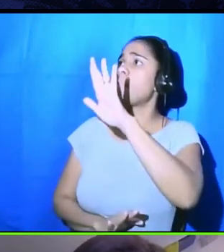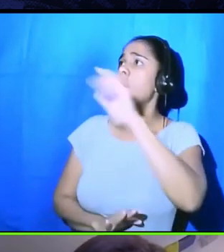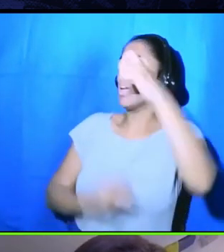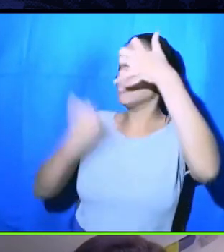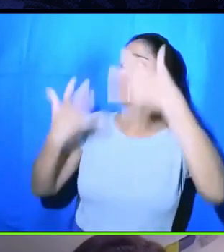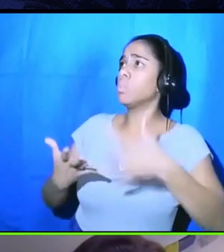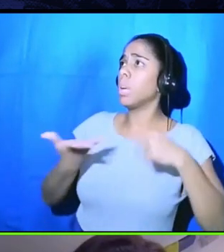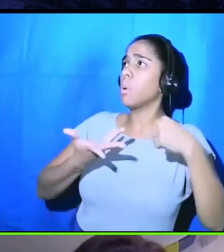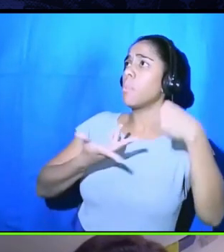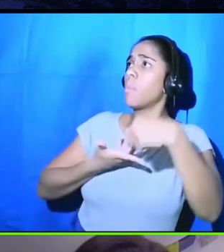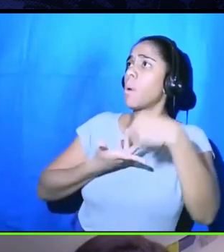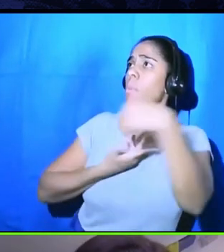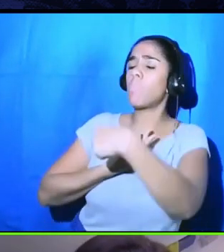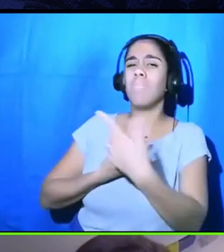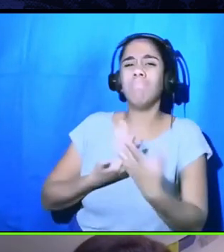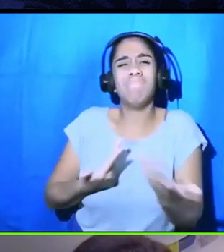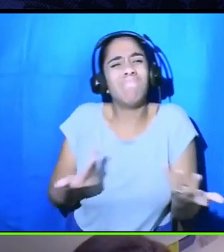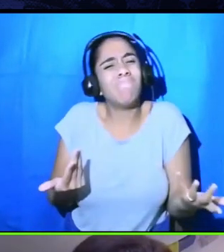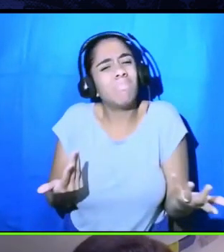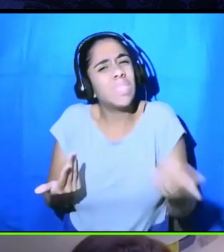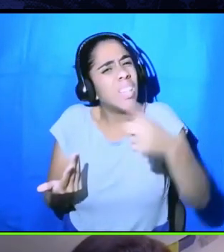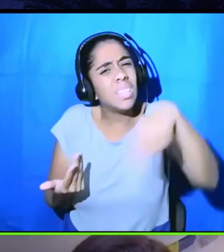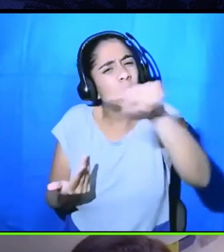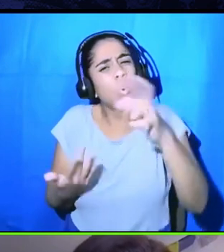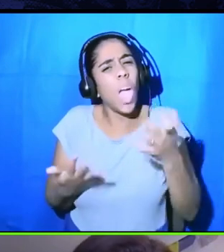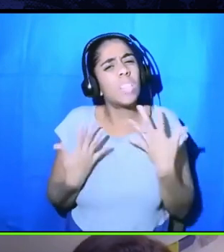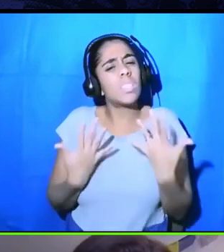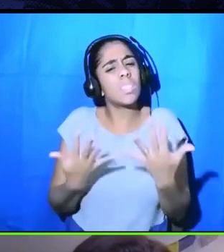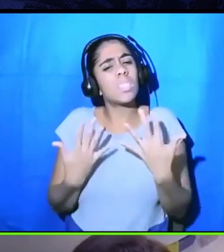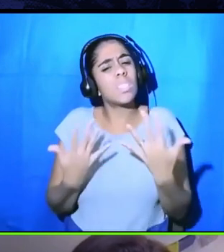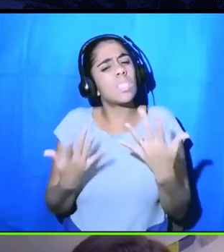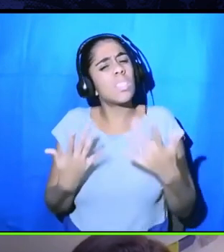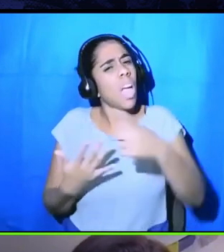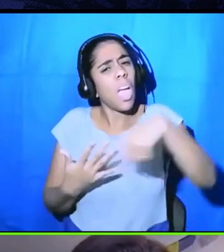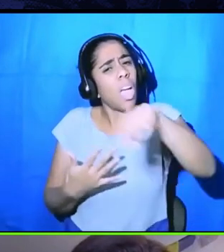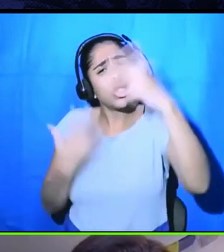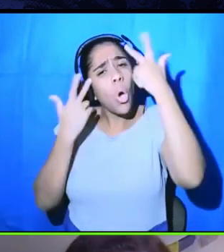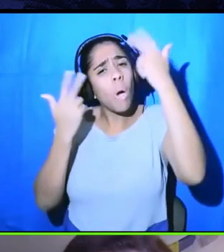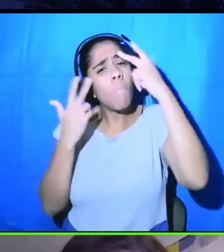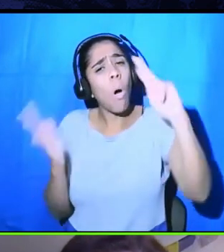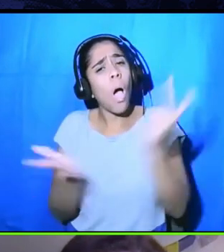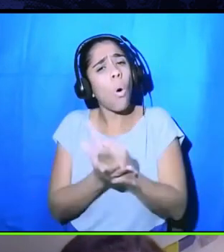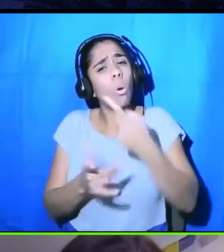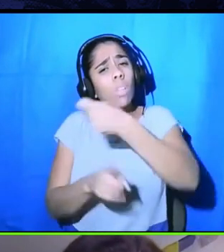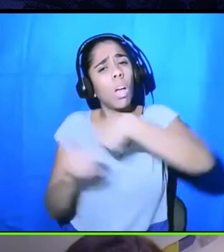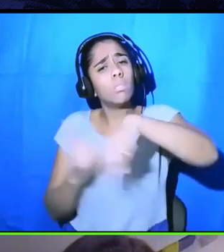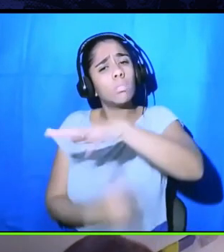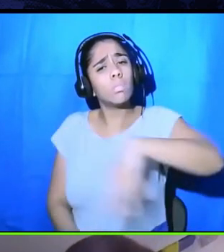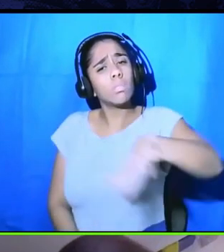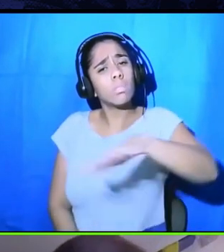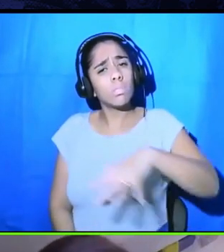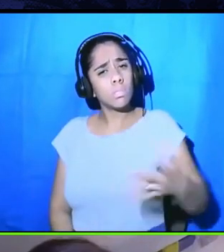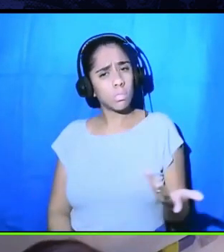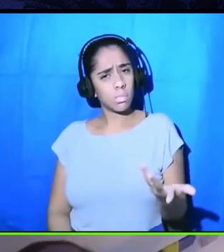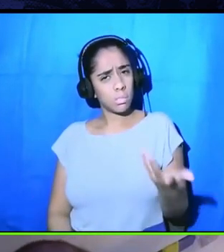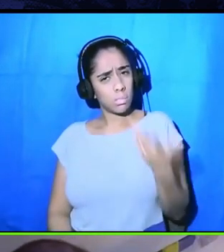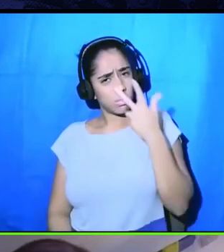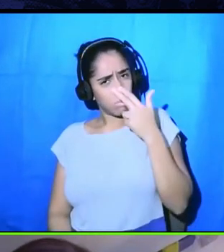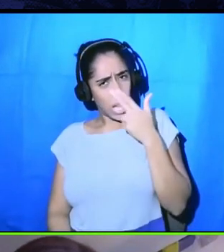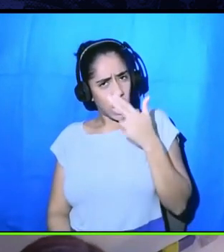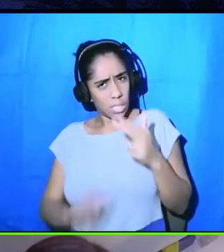como que perpetuar la injusticia no fuera un problema e eso es tremendo entonces